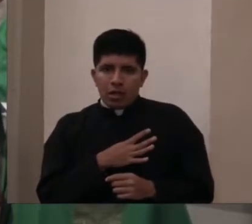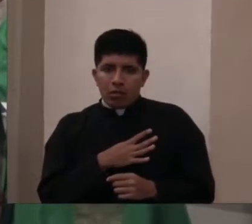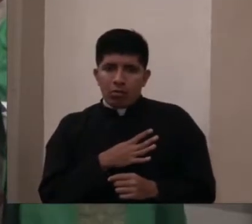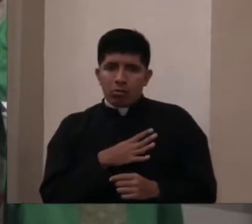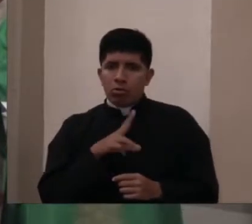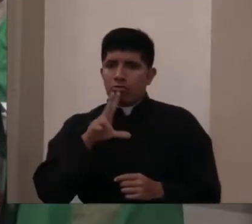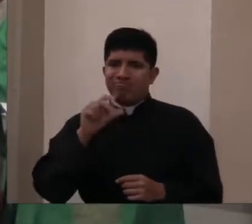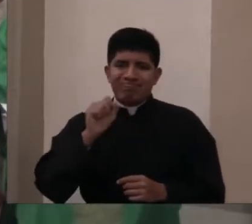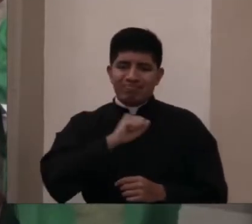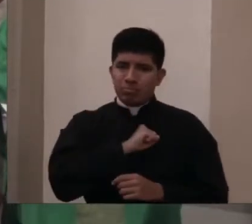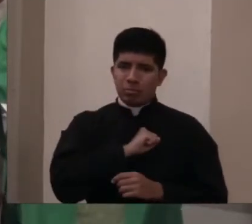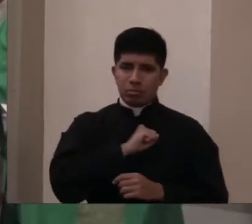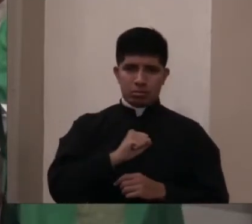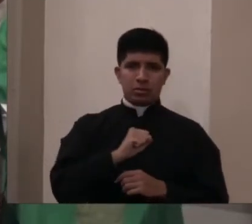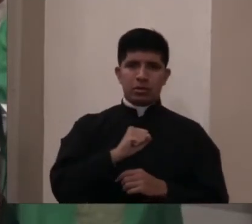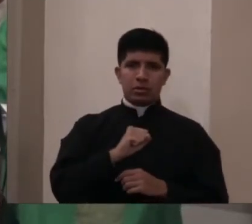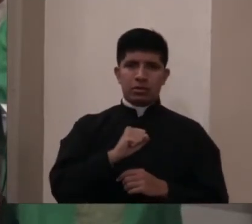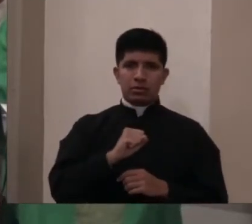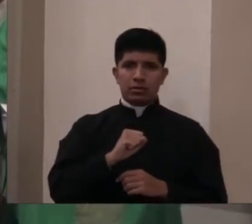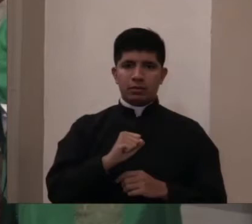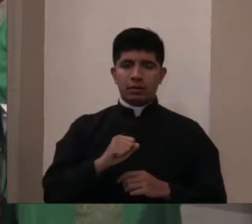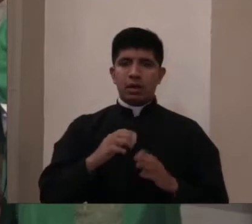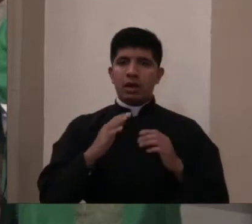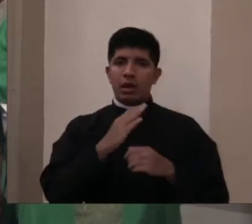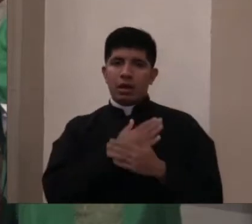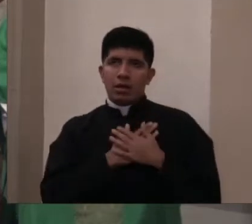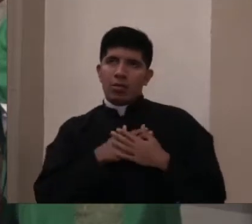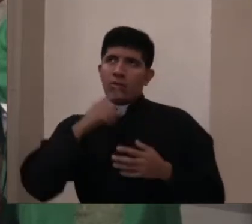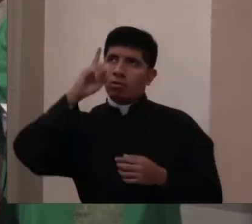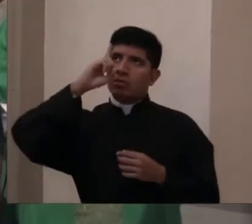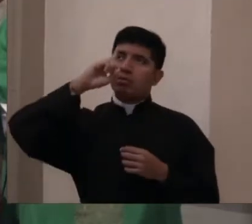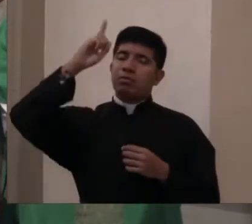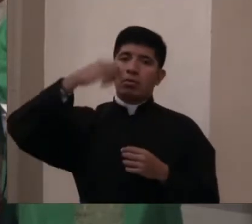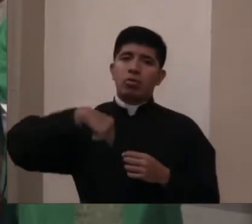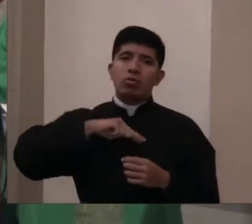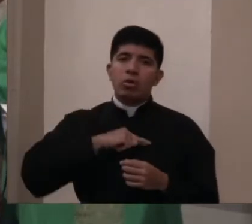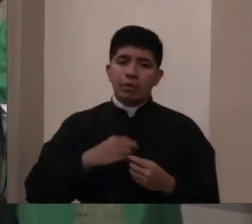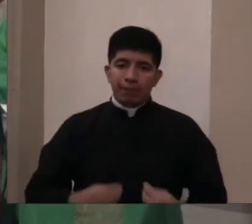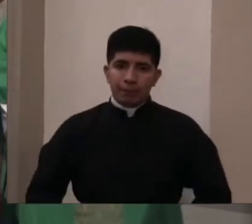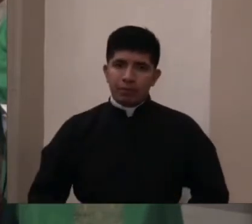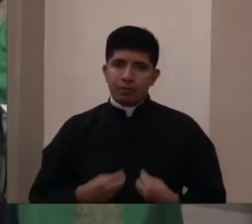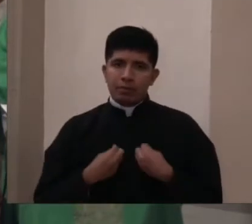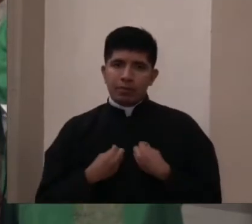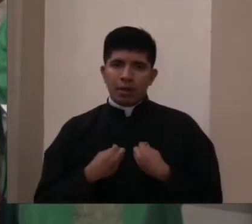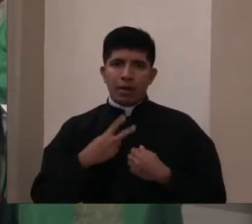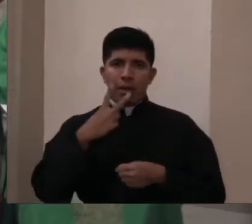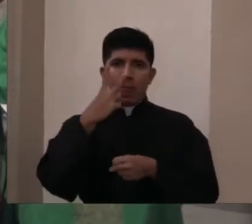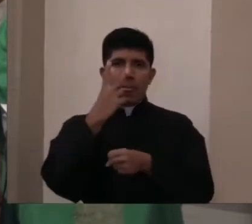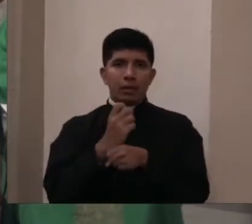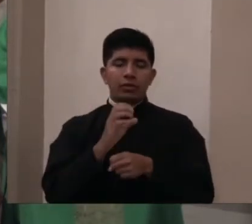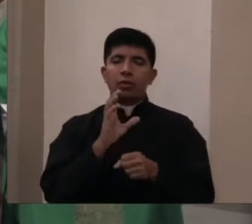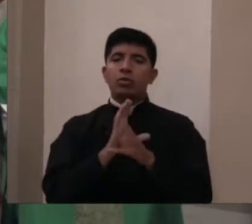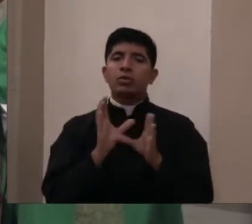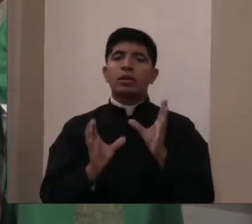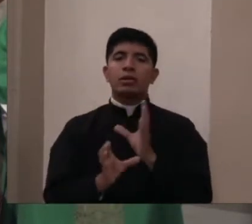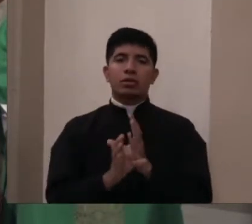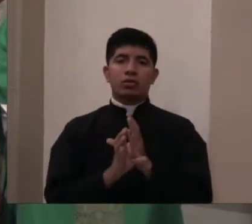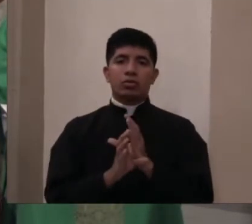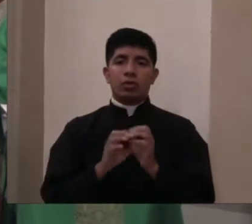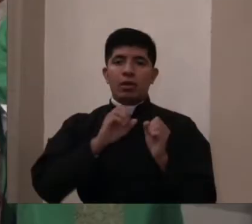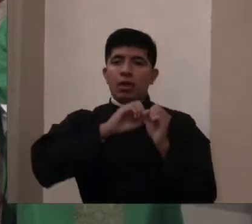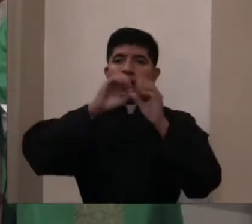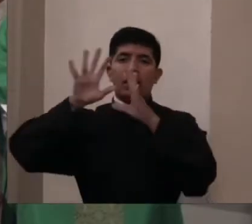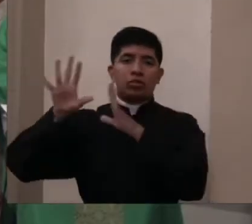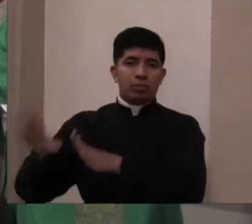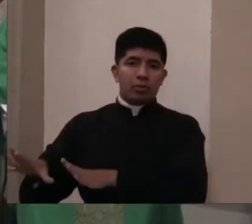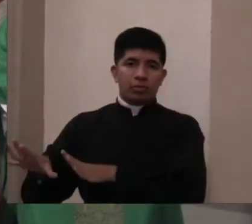de Dios en nuestras vidas. En segundo lugar, la exclusión. Los discípulos dicen, este no